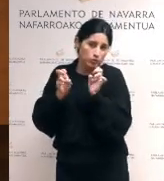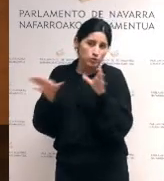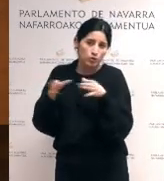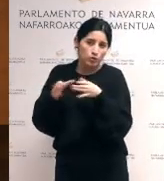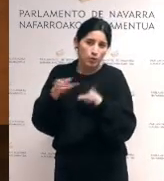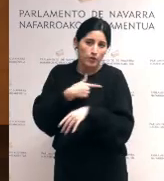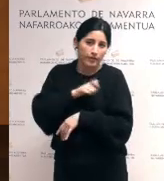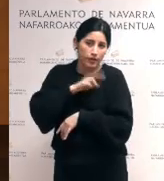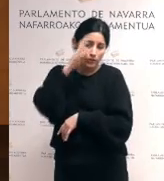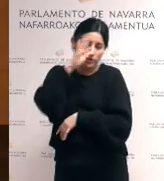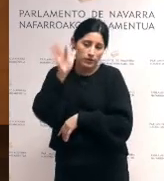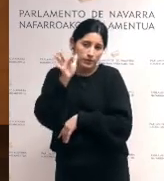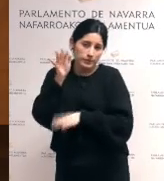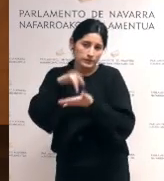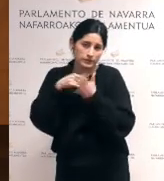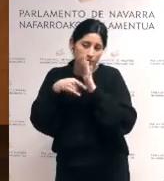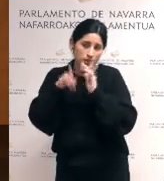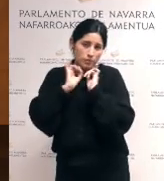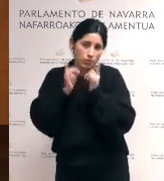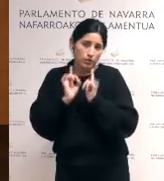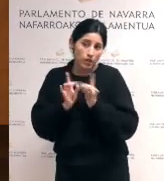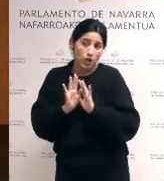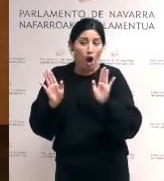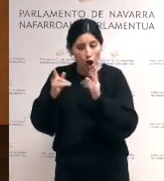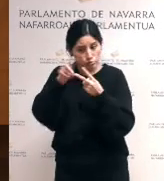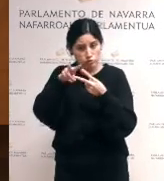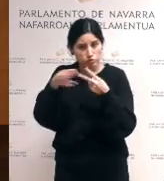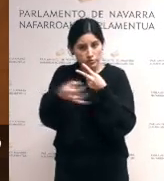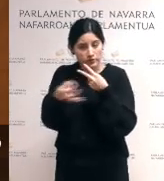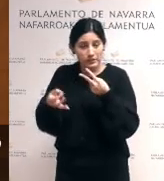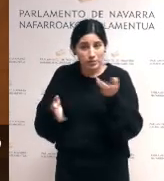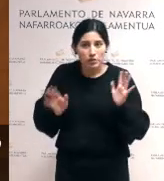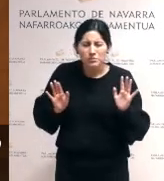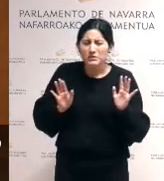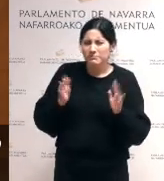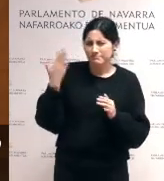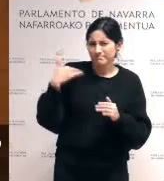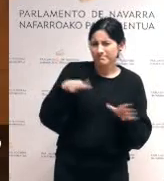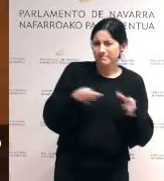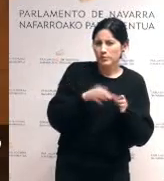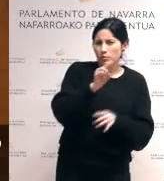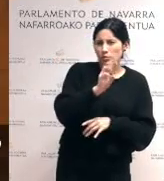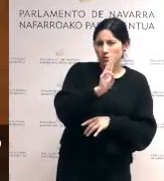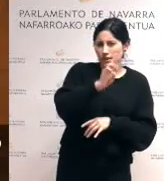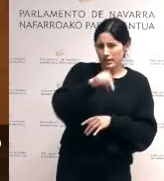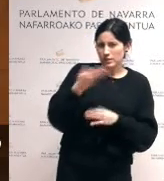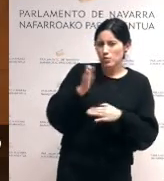los dispositivos de prevención del delito como muy satisfactorios, UPN en aquella interpelación propuso